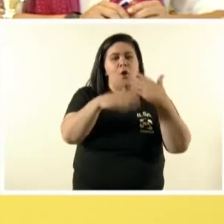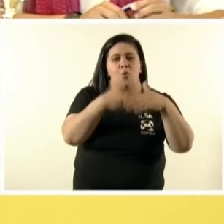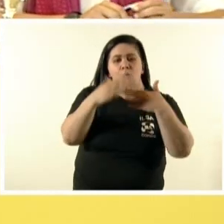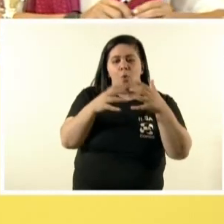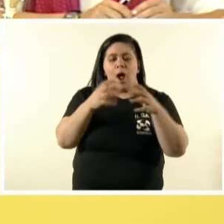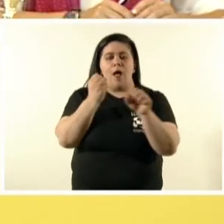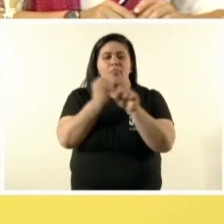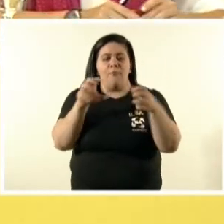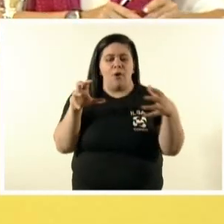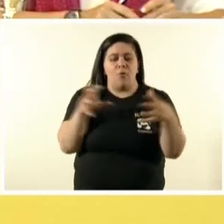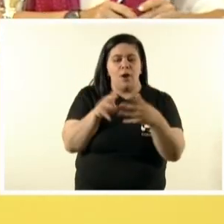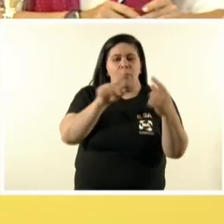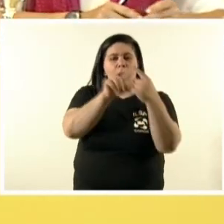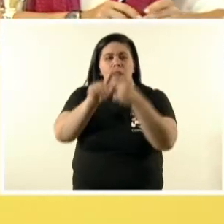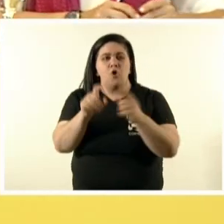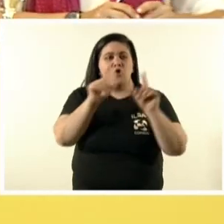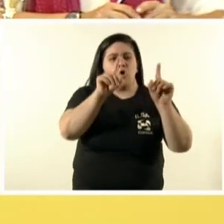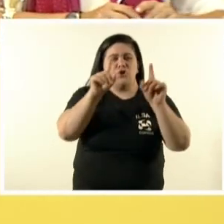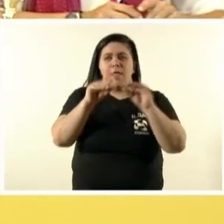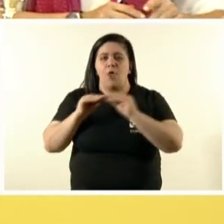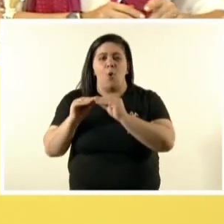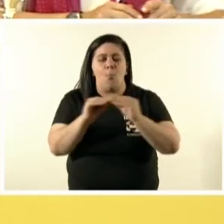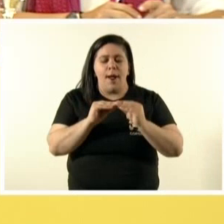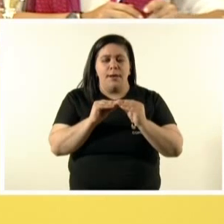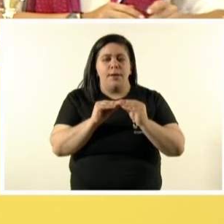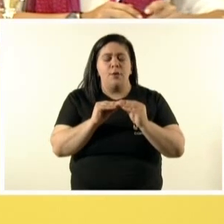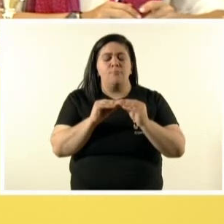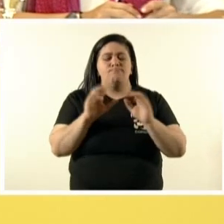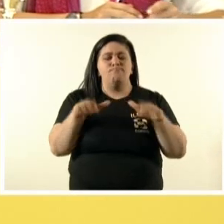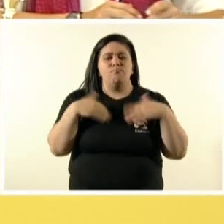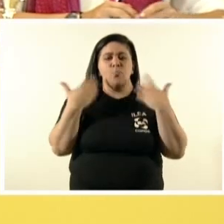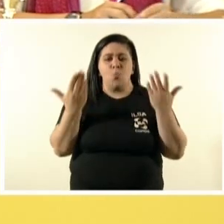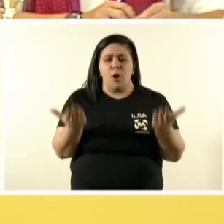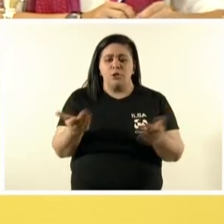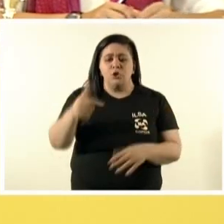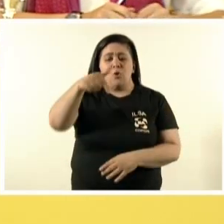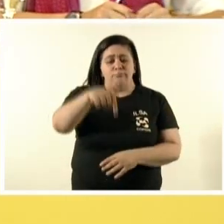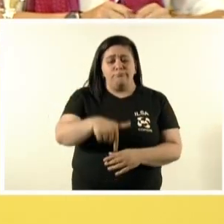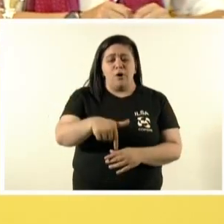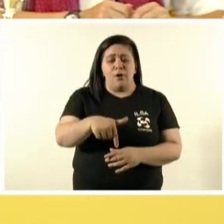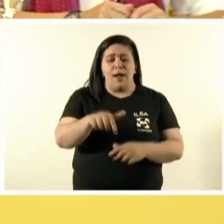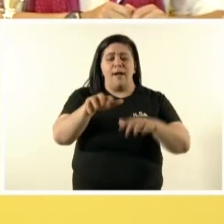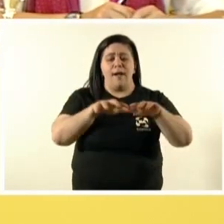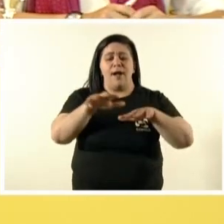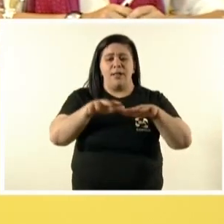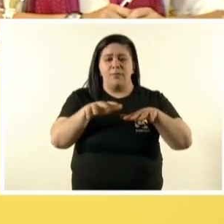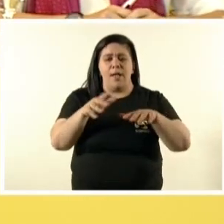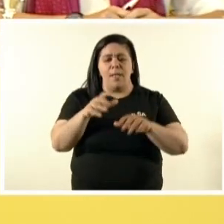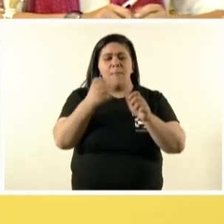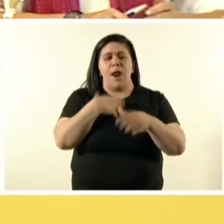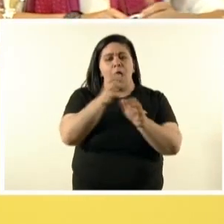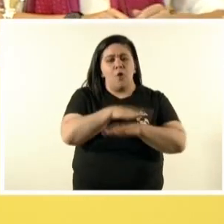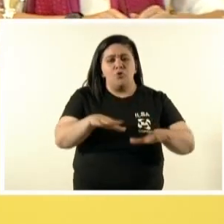las relaciones con los docentes, amigos. Por eso, vamos a comenzar con actividades para todo el resto de los